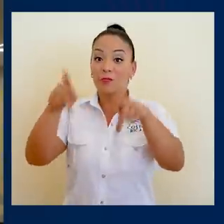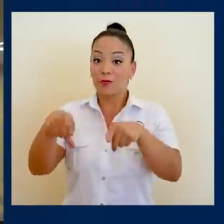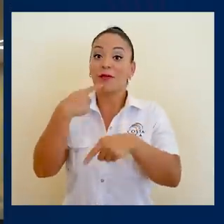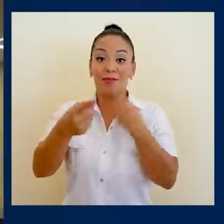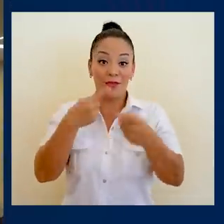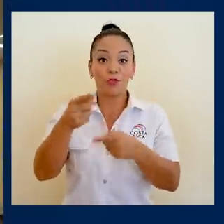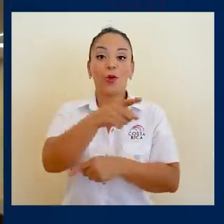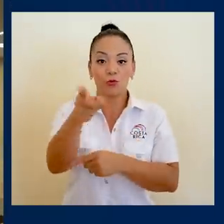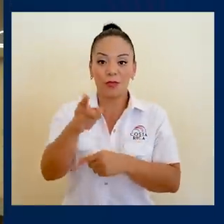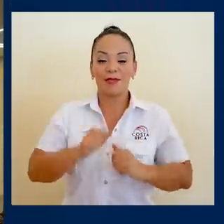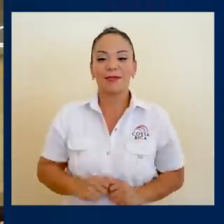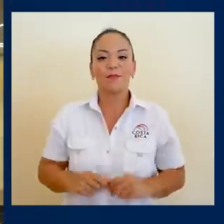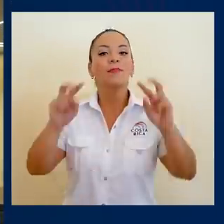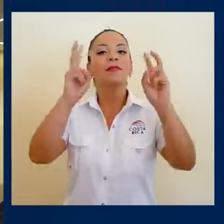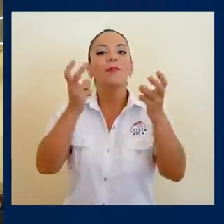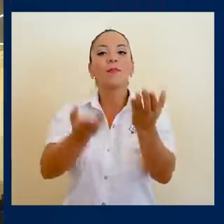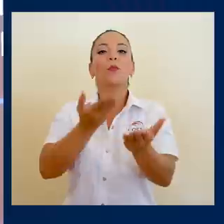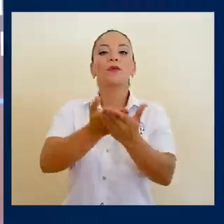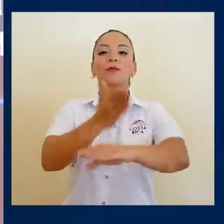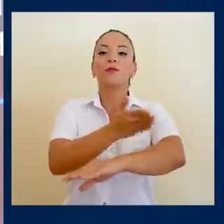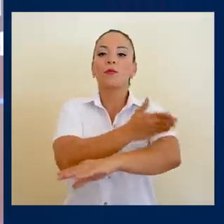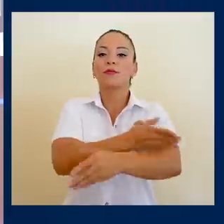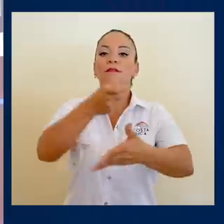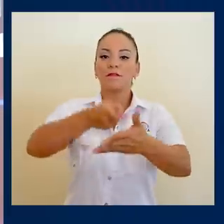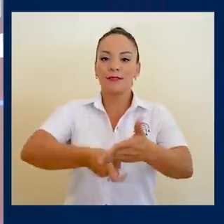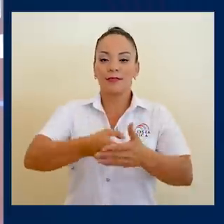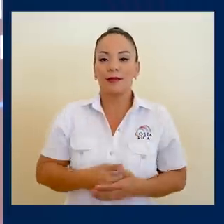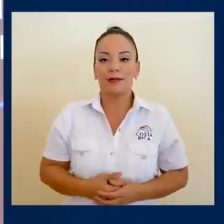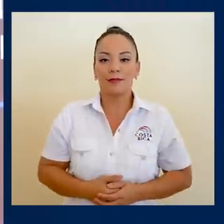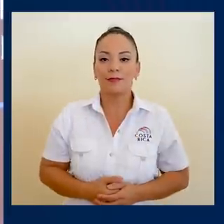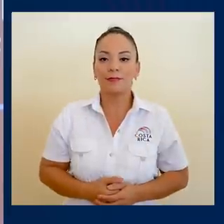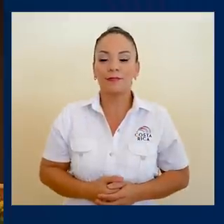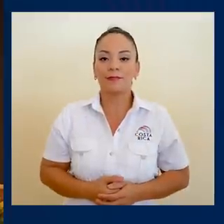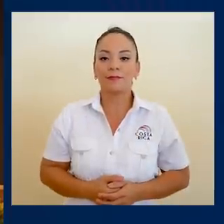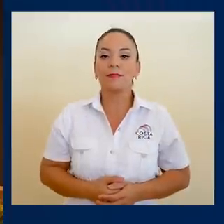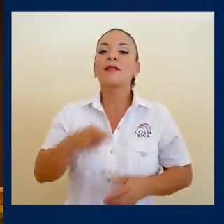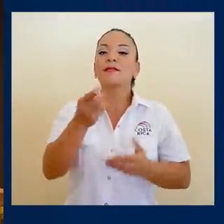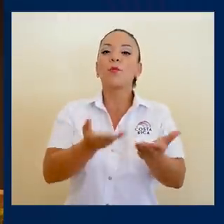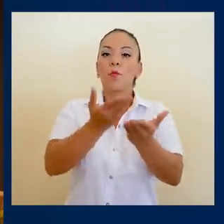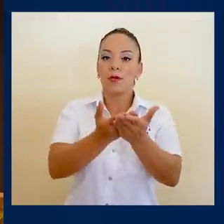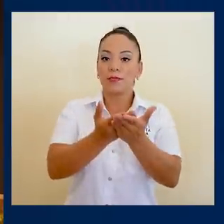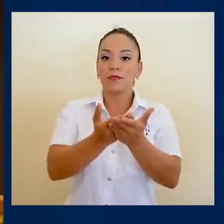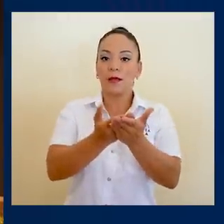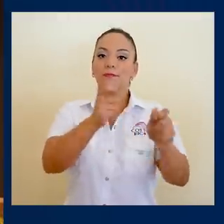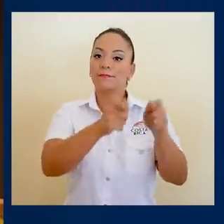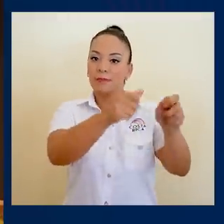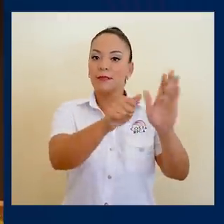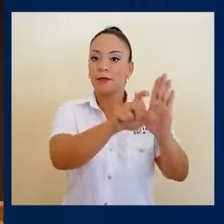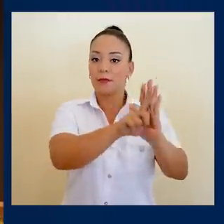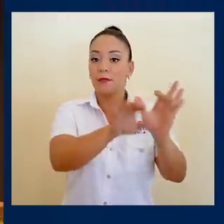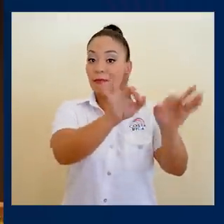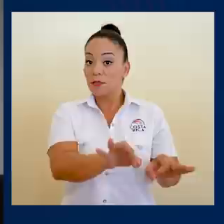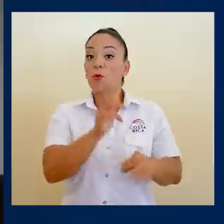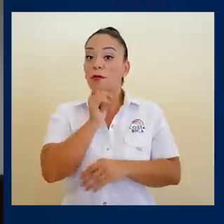usted sobre propuesta de prosperidad fiscal, que es una propuesta de la Asamblea Legislativa. La decisión